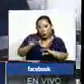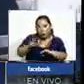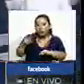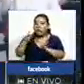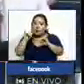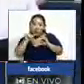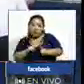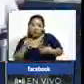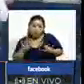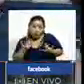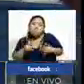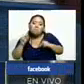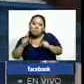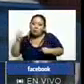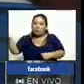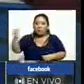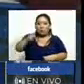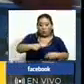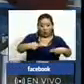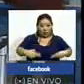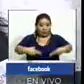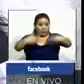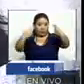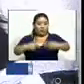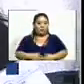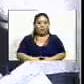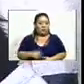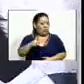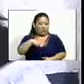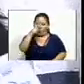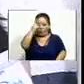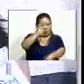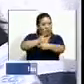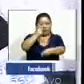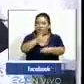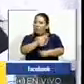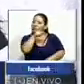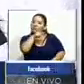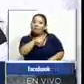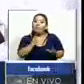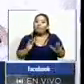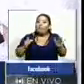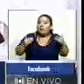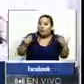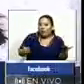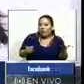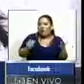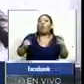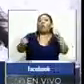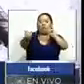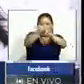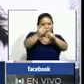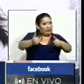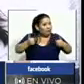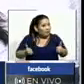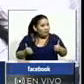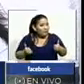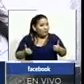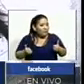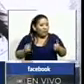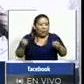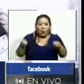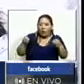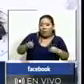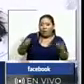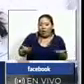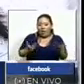quedaron varados en el punto fronterizo. Es una medida incorrecta totalmente. El fin es bueno, pero el medio